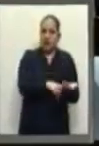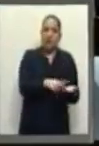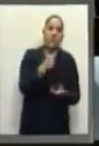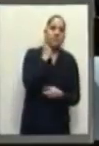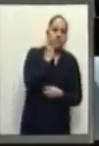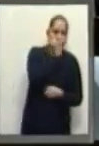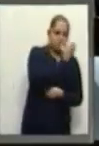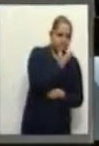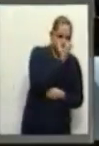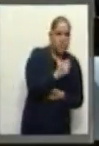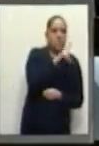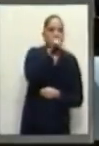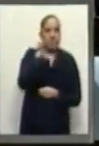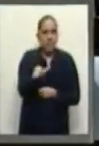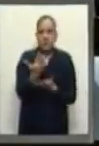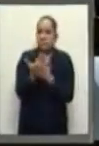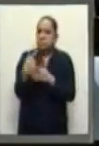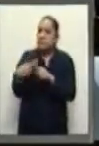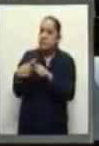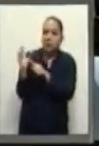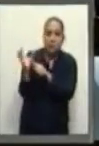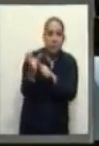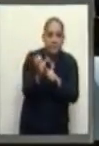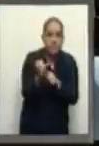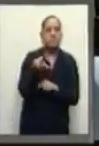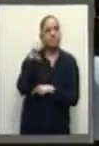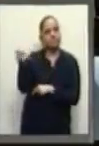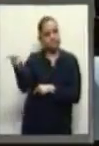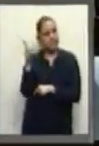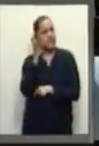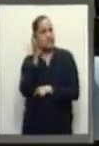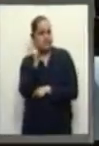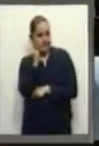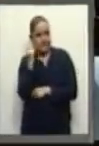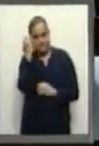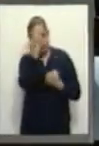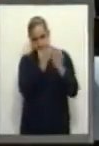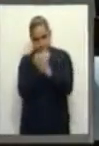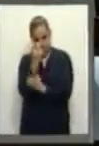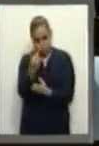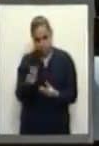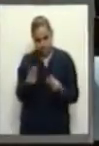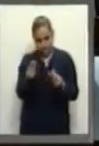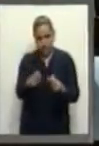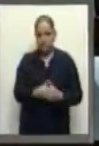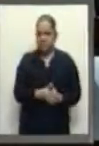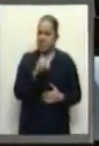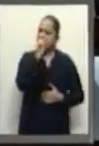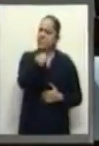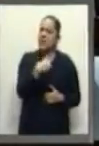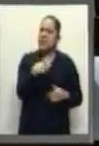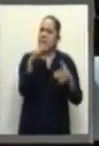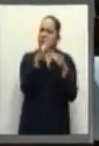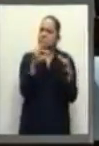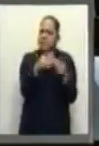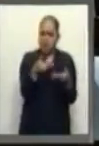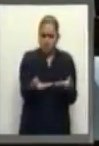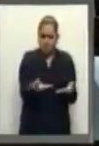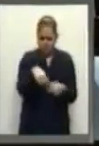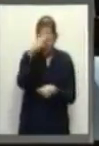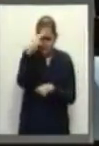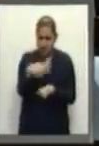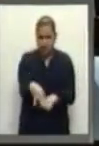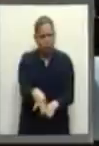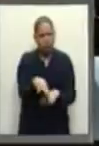y decirles que hay una realidad instalada en nuestro país las policías corrompidas penetradas